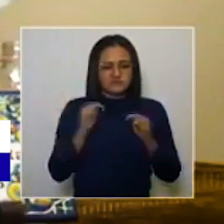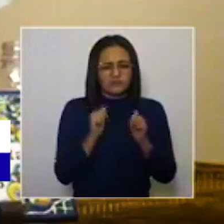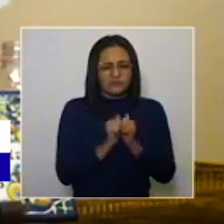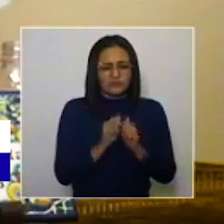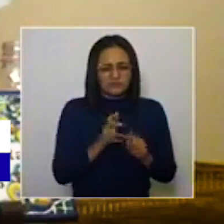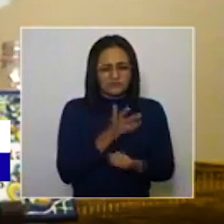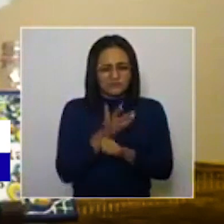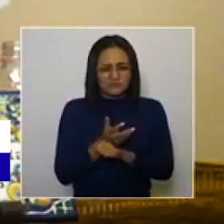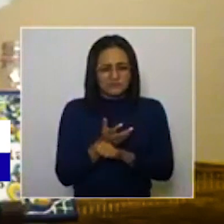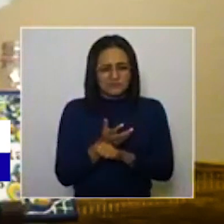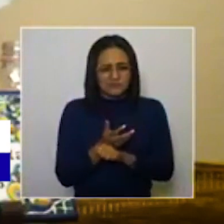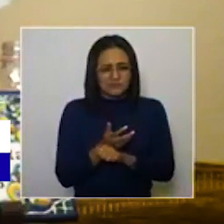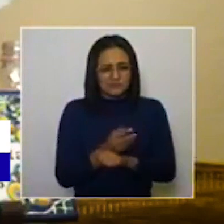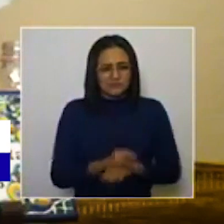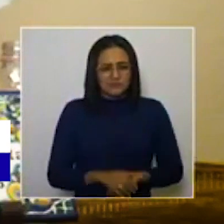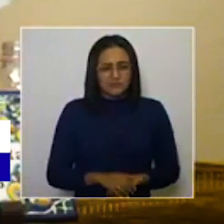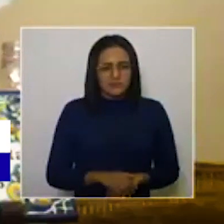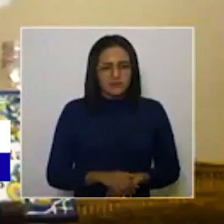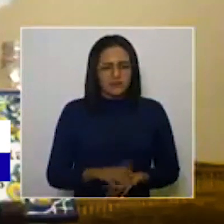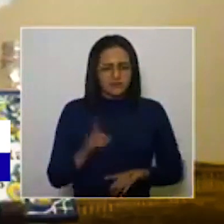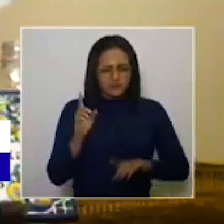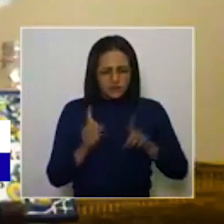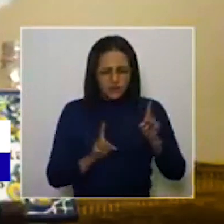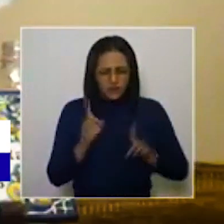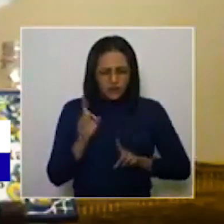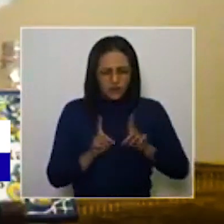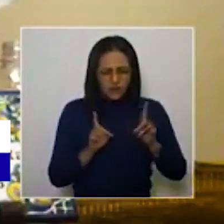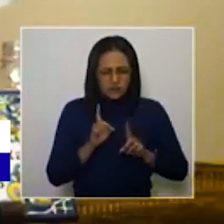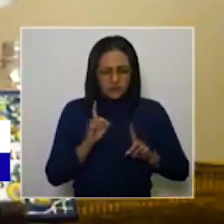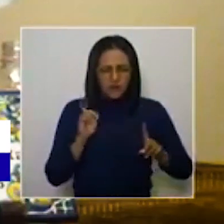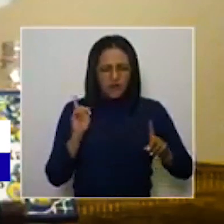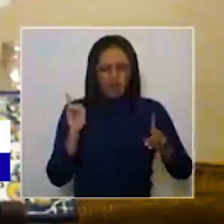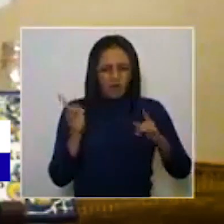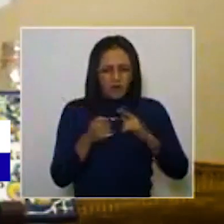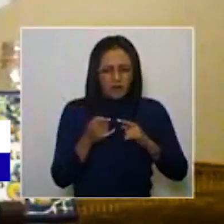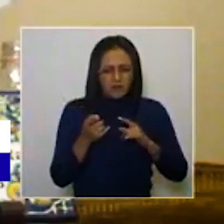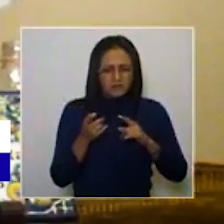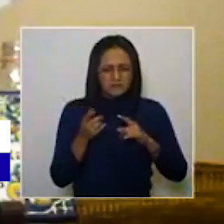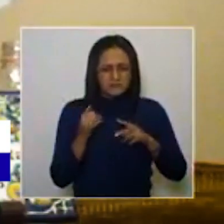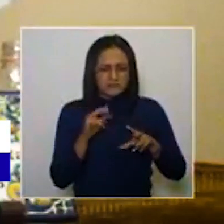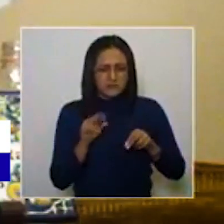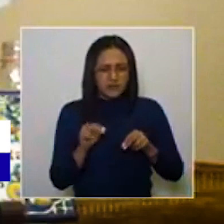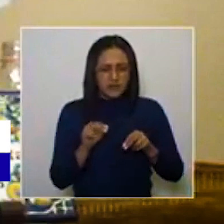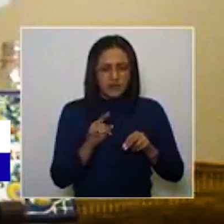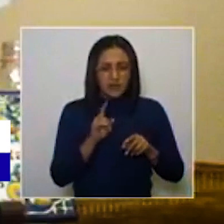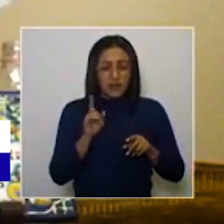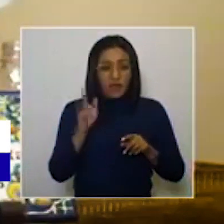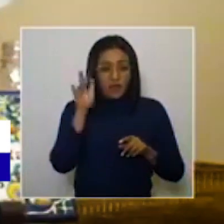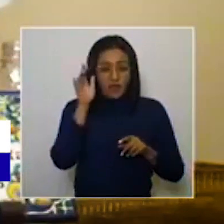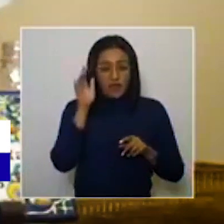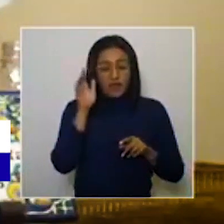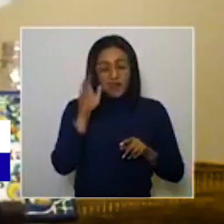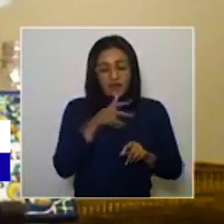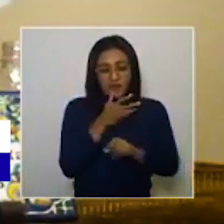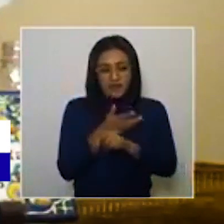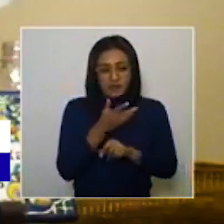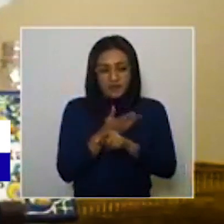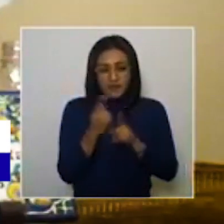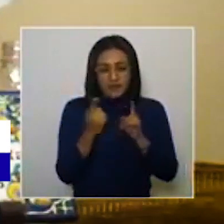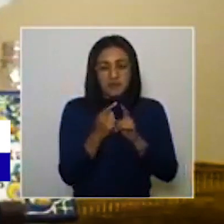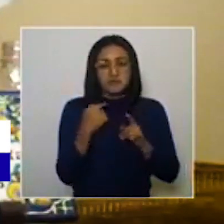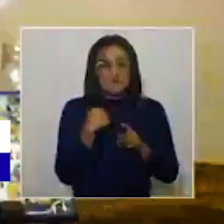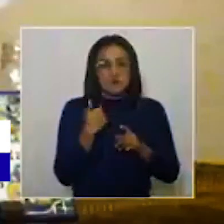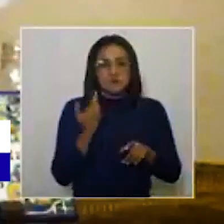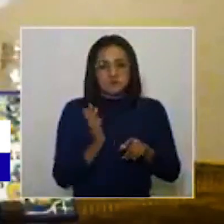le marcan un penal dudoso lo ejecuta el américa nuestro portero